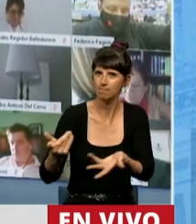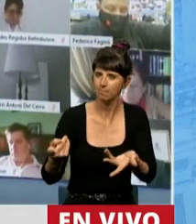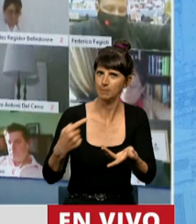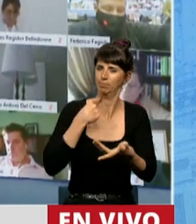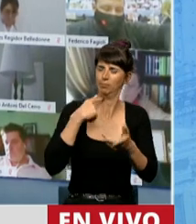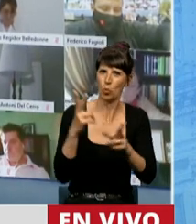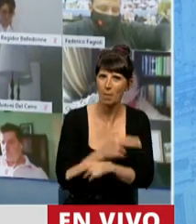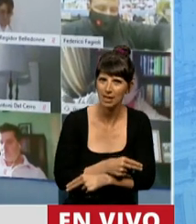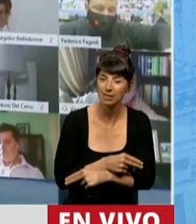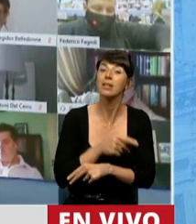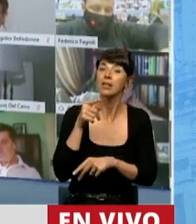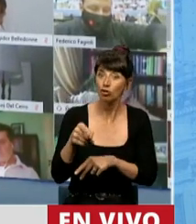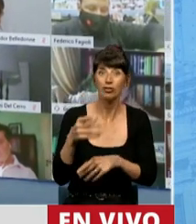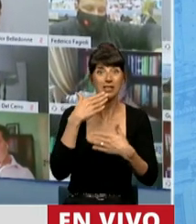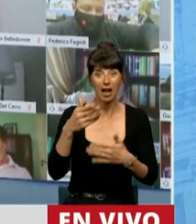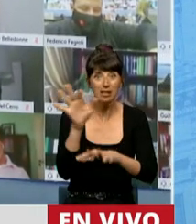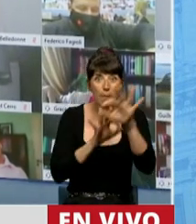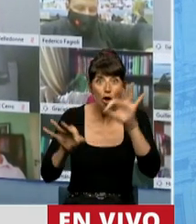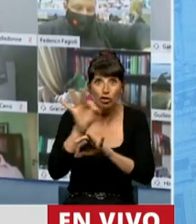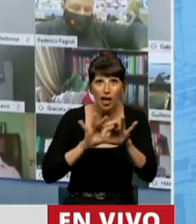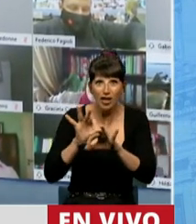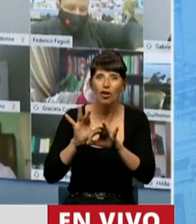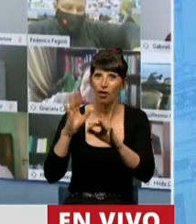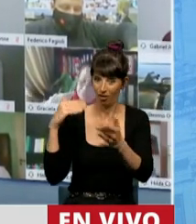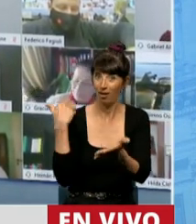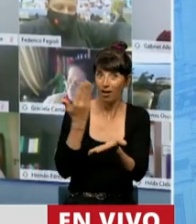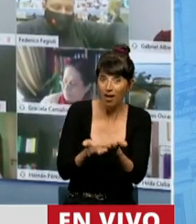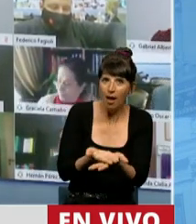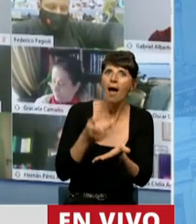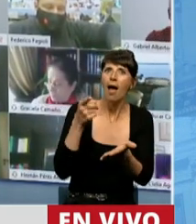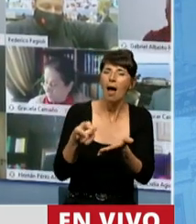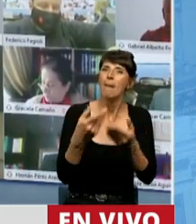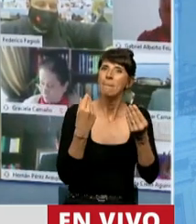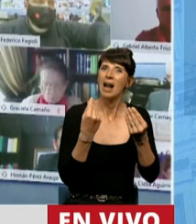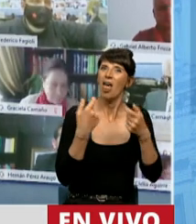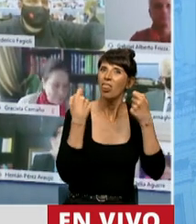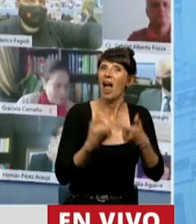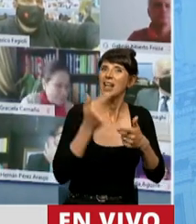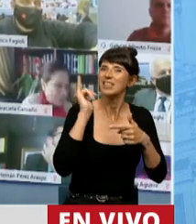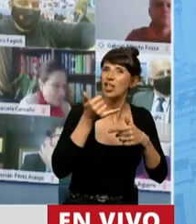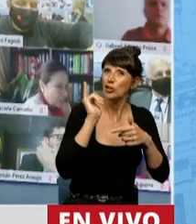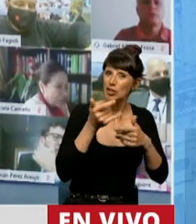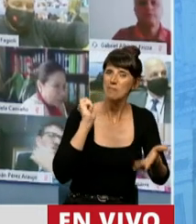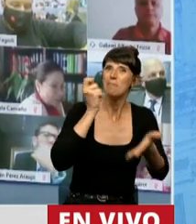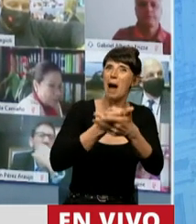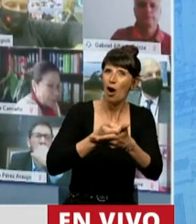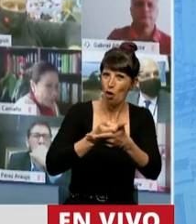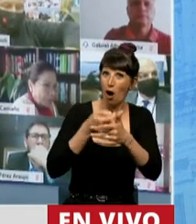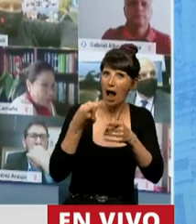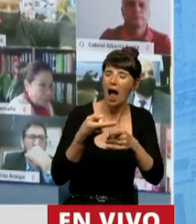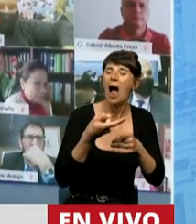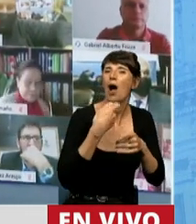proyecto viene a garantizar el pago de la reparación histórica es decir viene a garantizar y a dar certeza de